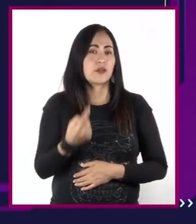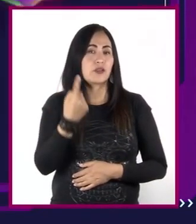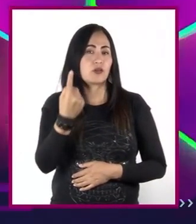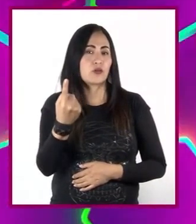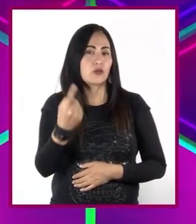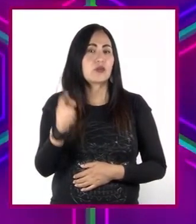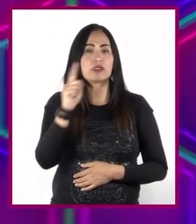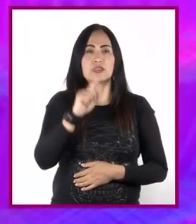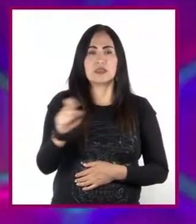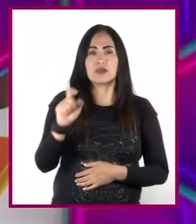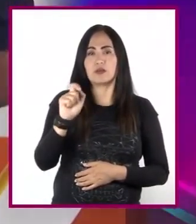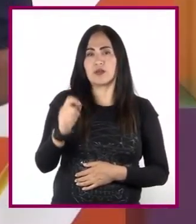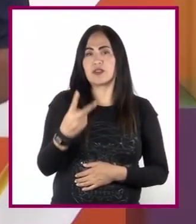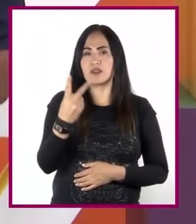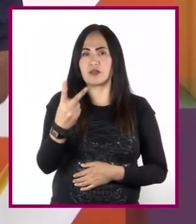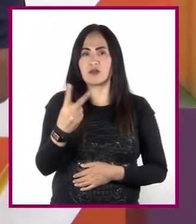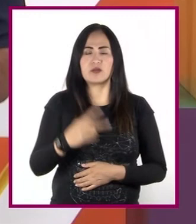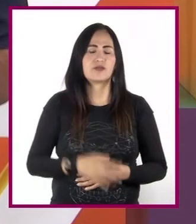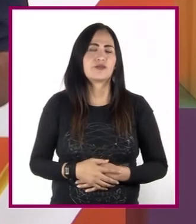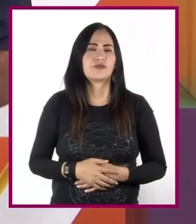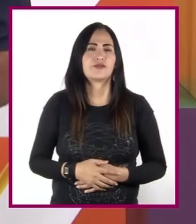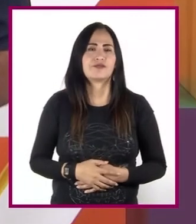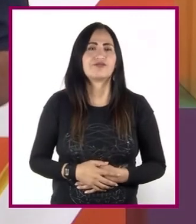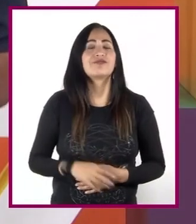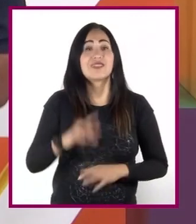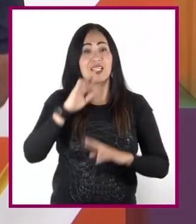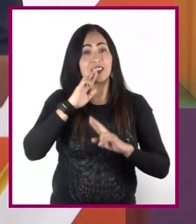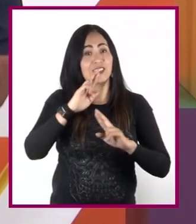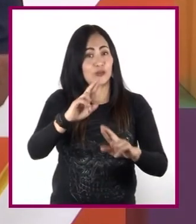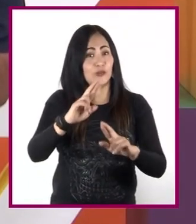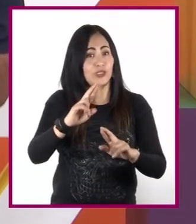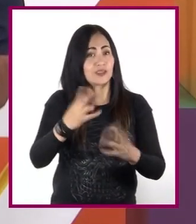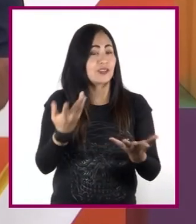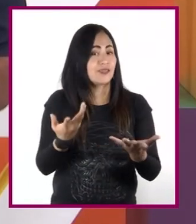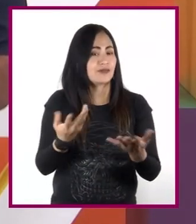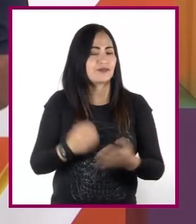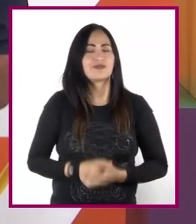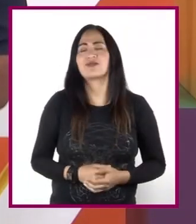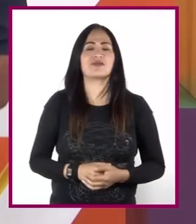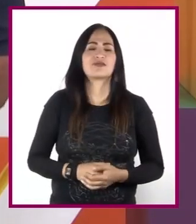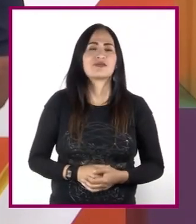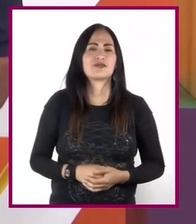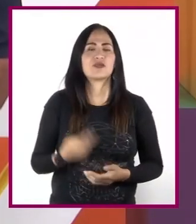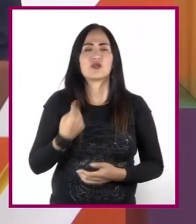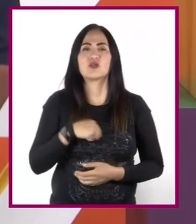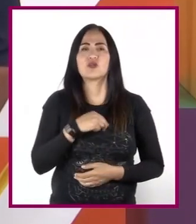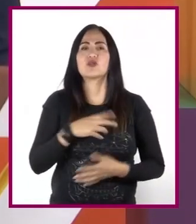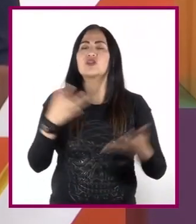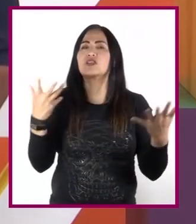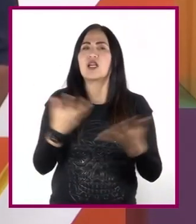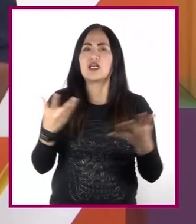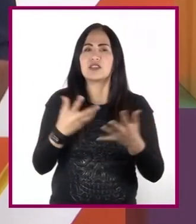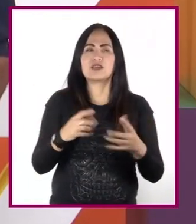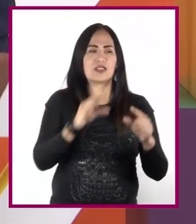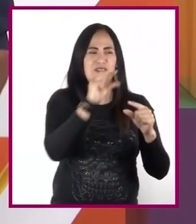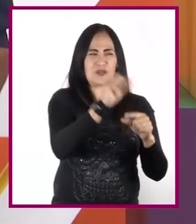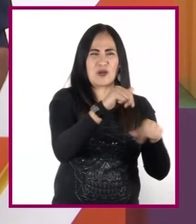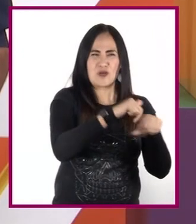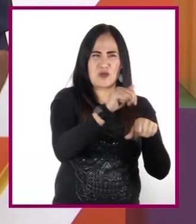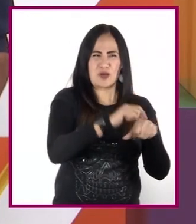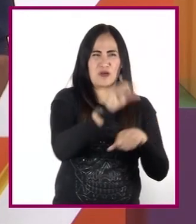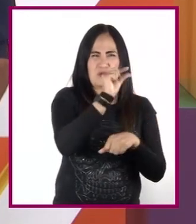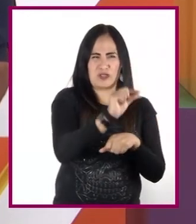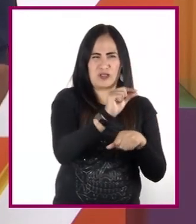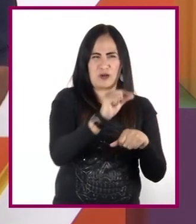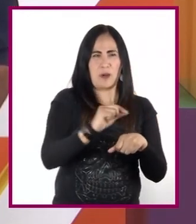y 122. Para darle solución a esta situación, lo primero que debemos realizar es ordenar de menor a mayor